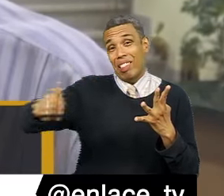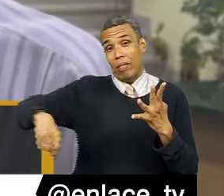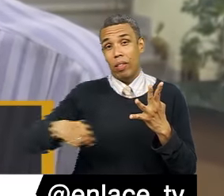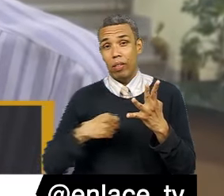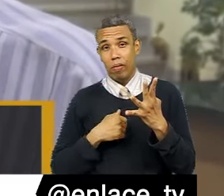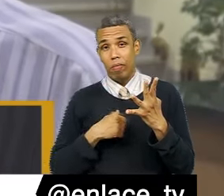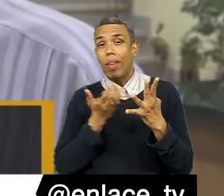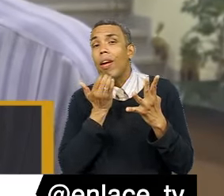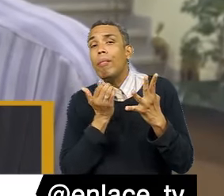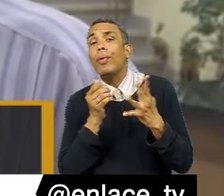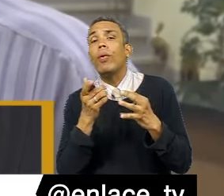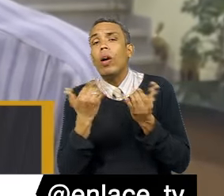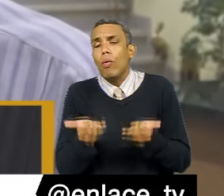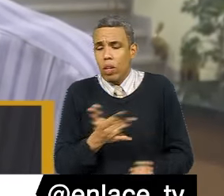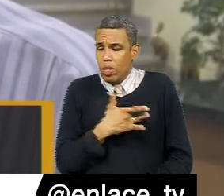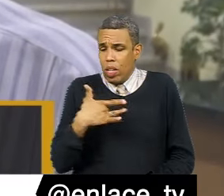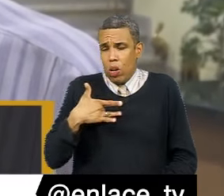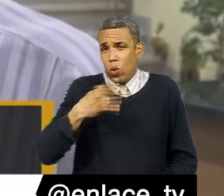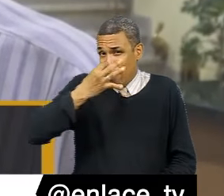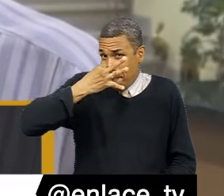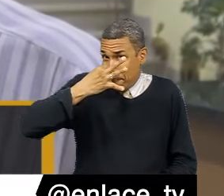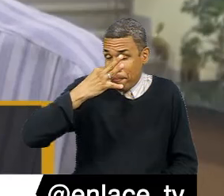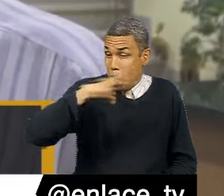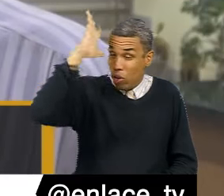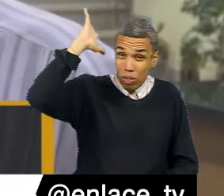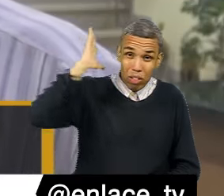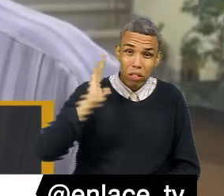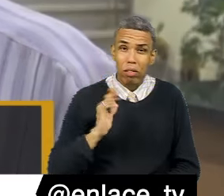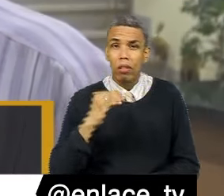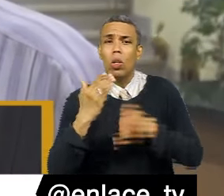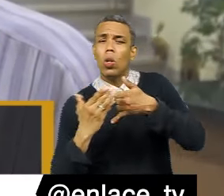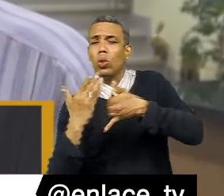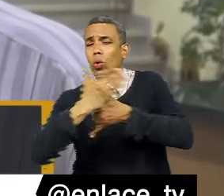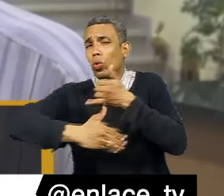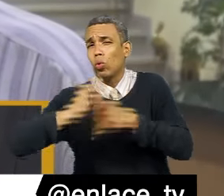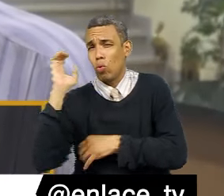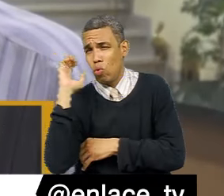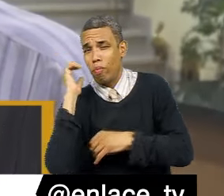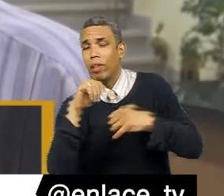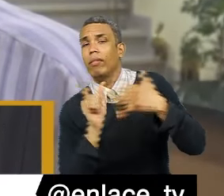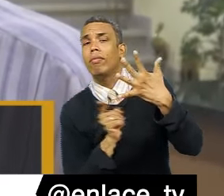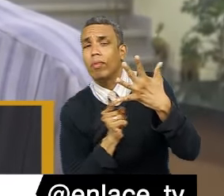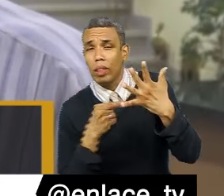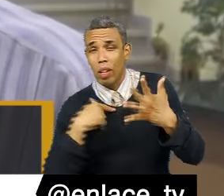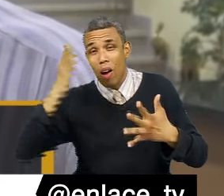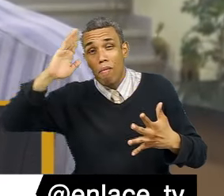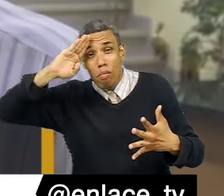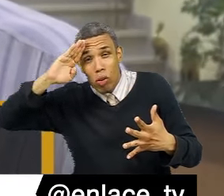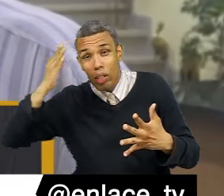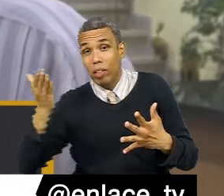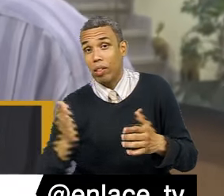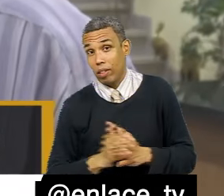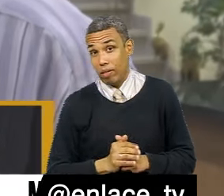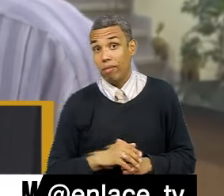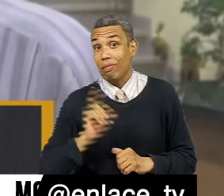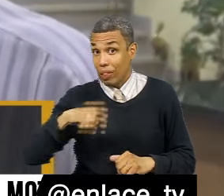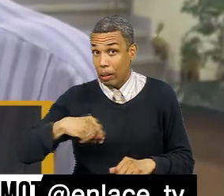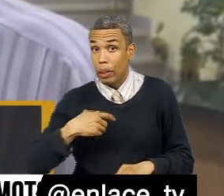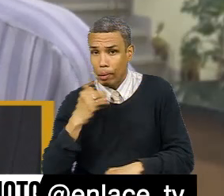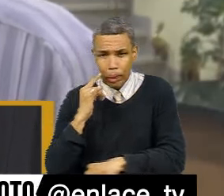la seguridad vial en toda Colombia, en todo el mundo. Y luego la policía o los guardias de tránsito penalizando. Y lo